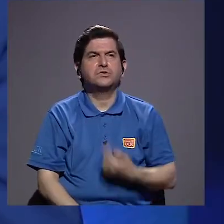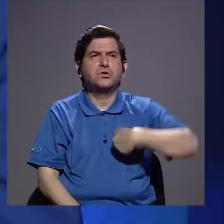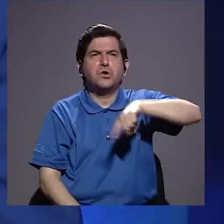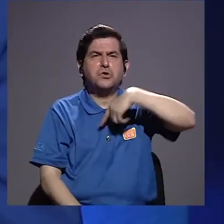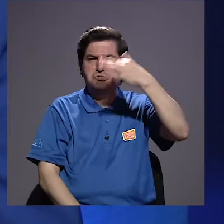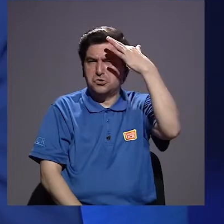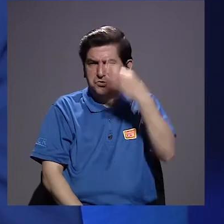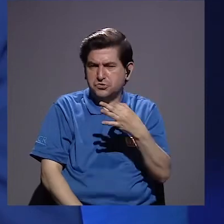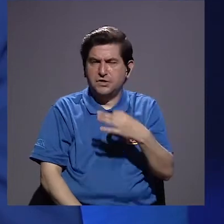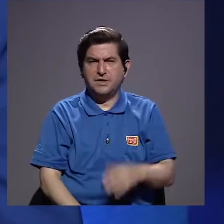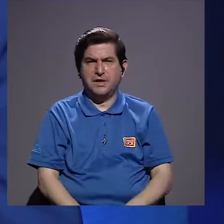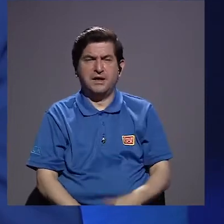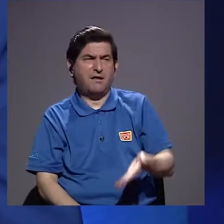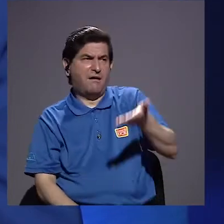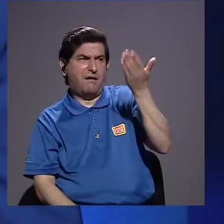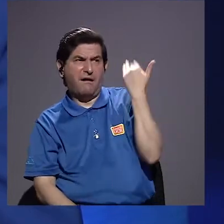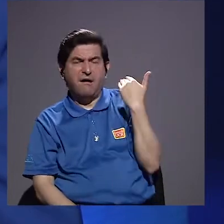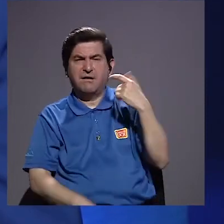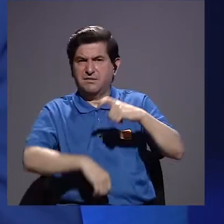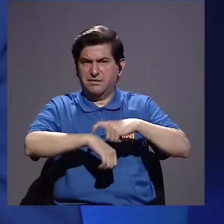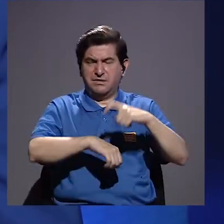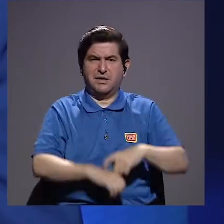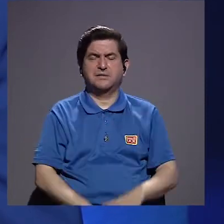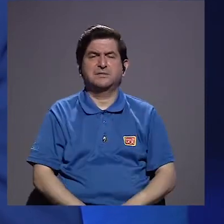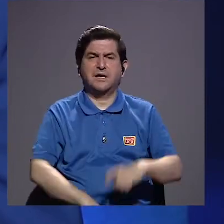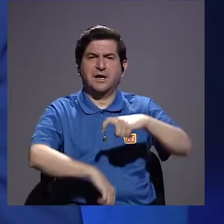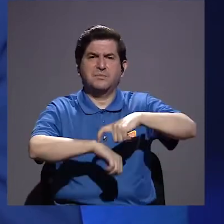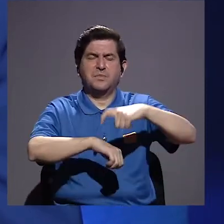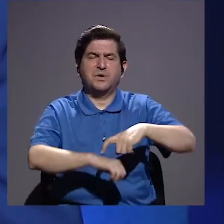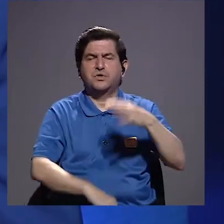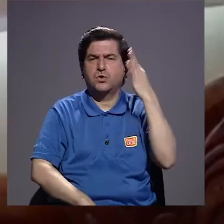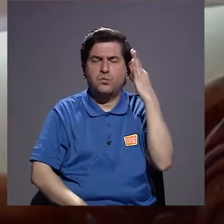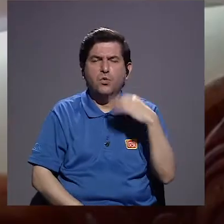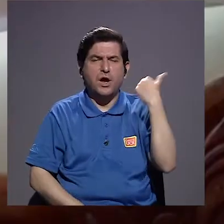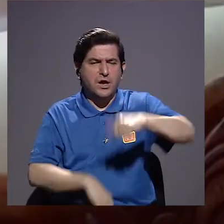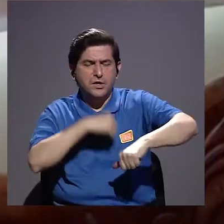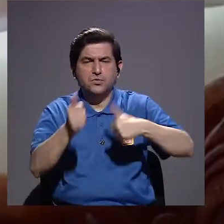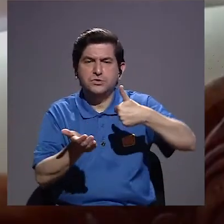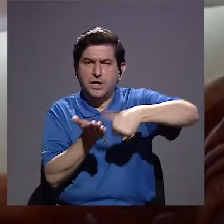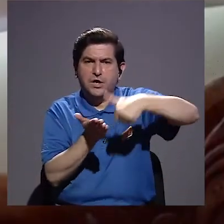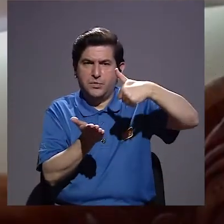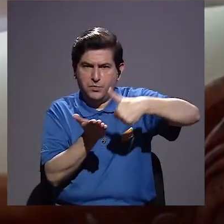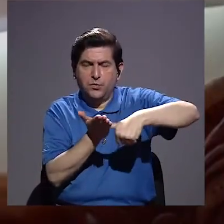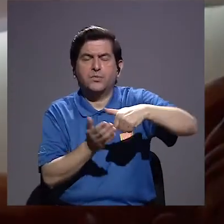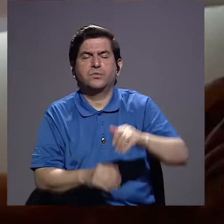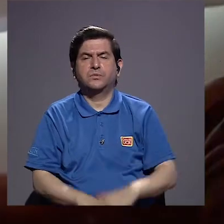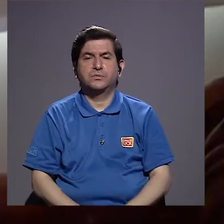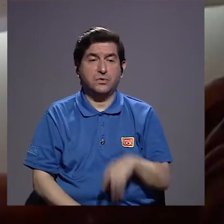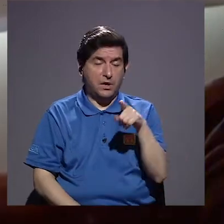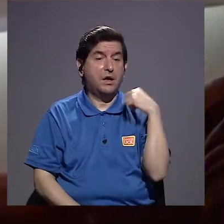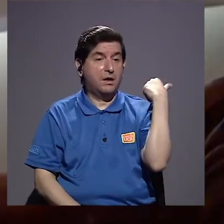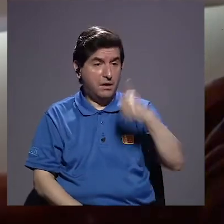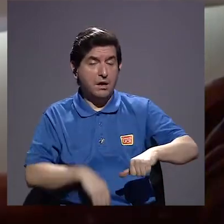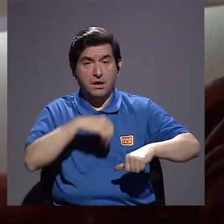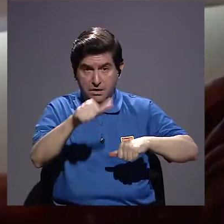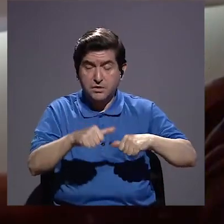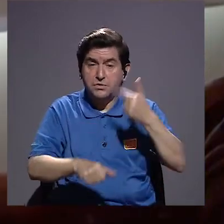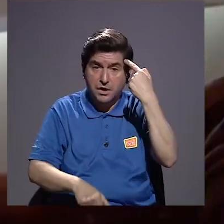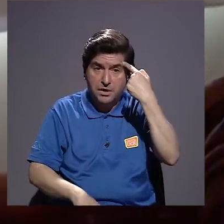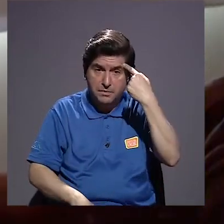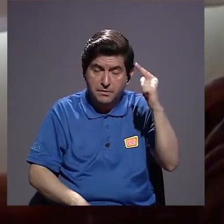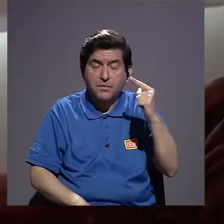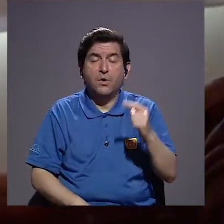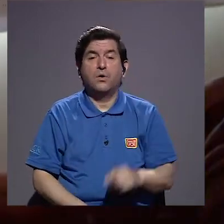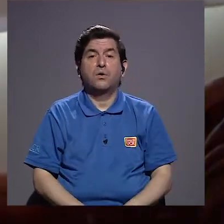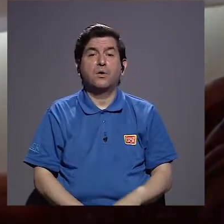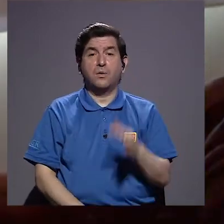primera lucha feminista venía de atrás, venía de las sufragistas, obviamente. Ellas peleaban precisamente porque la